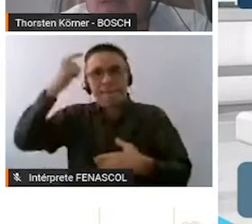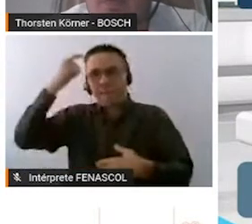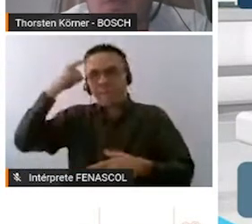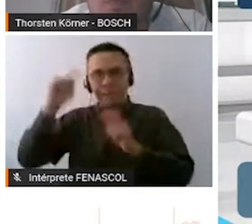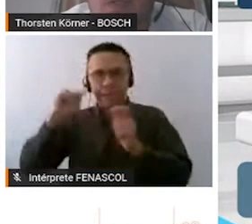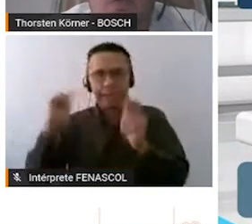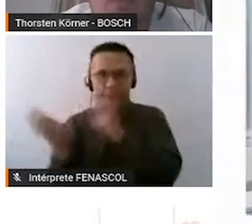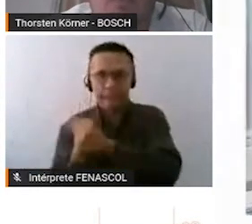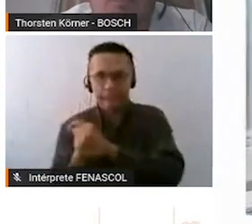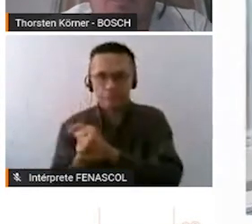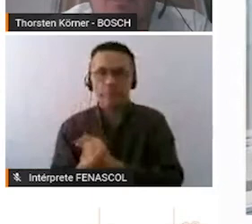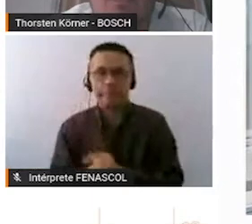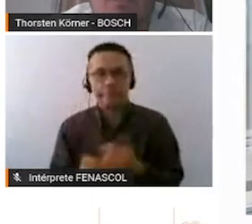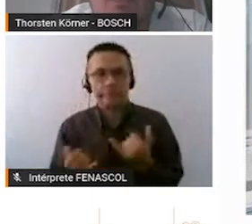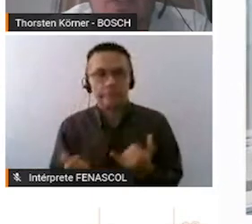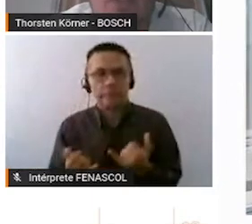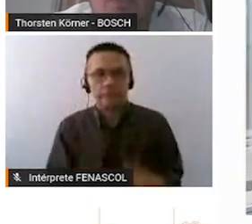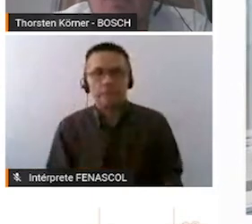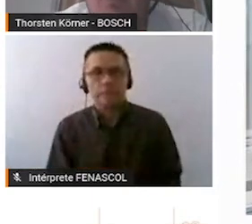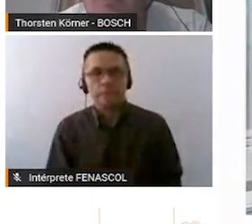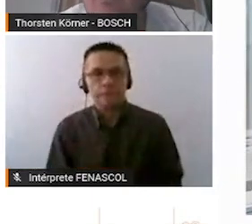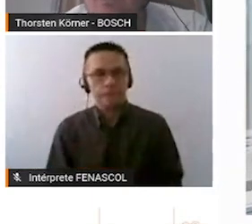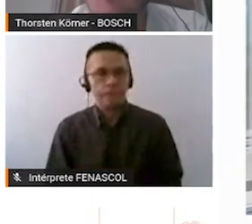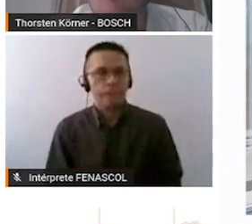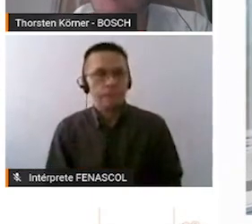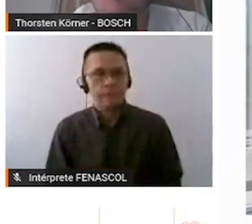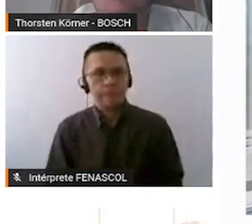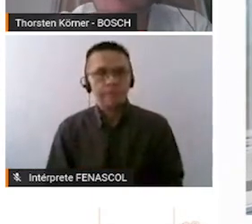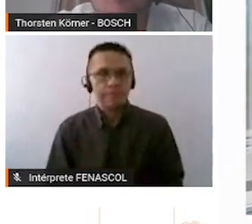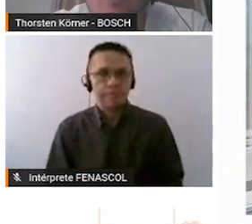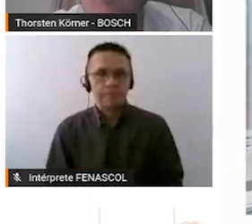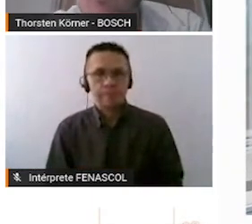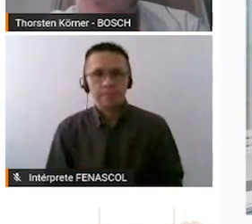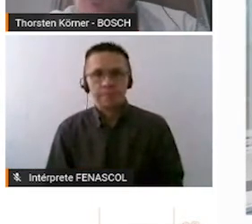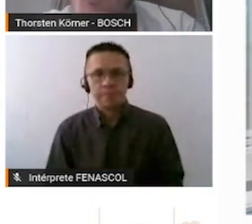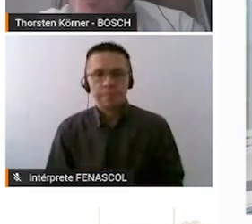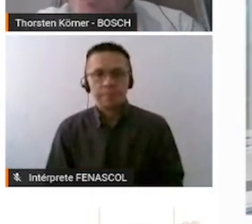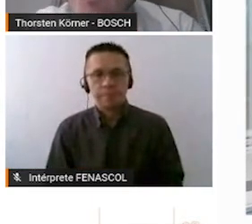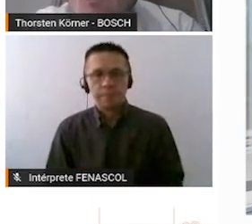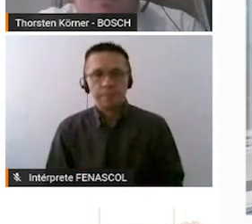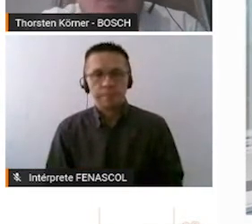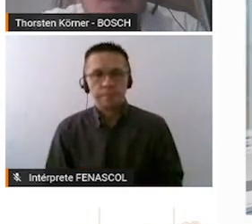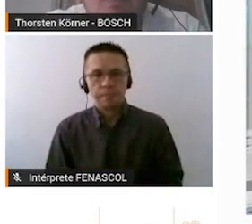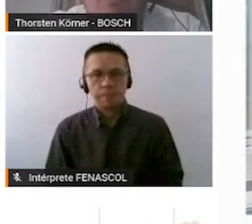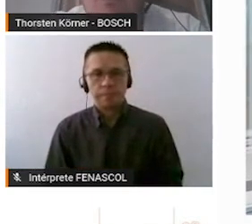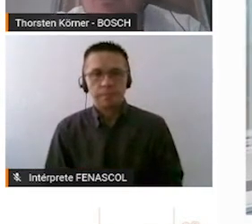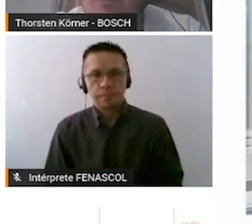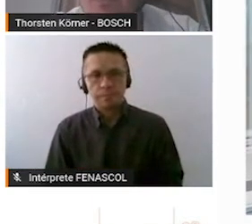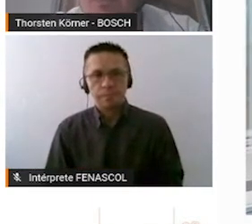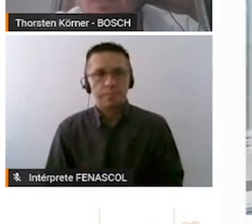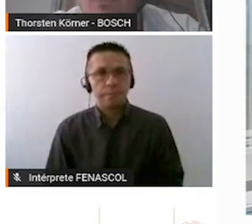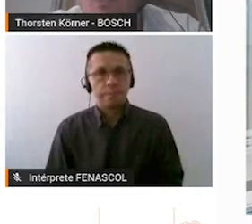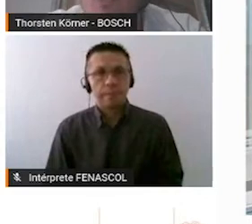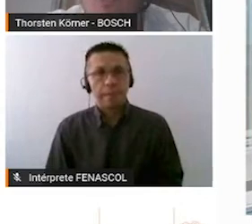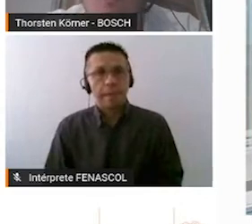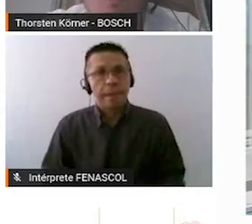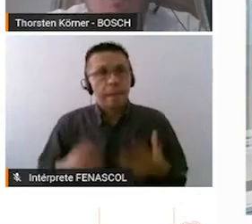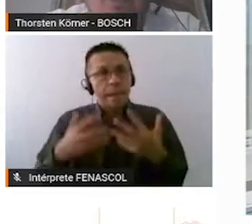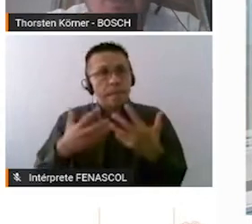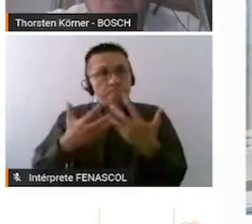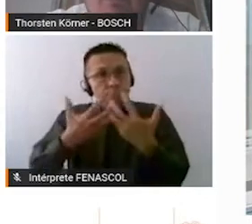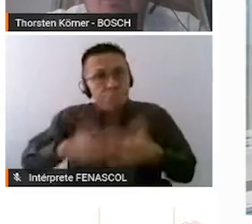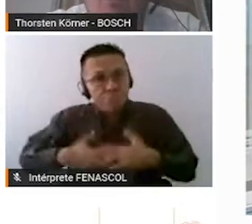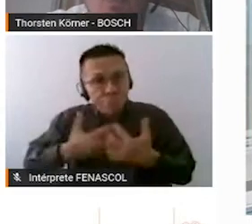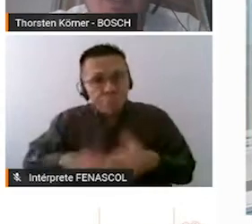vista en estos momentos. Y es así como hoy la industria 4.0 también se nos presenta